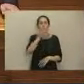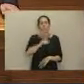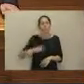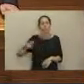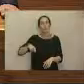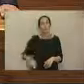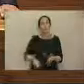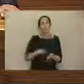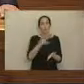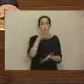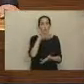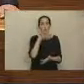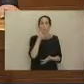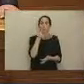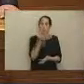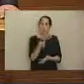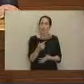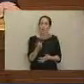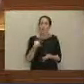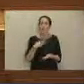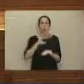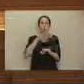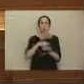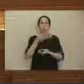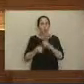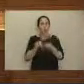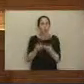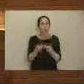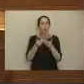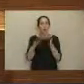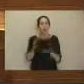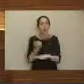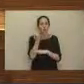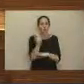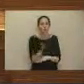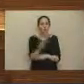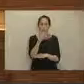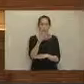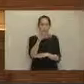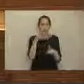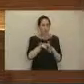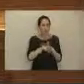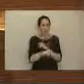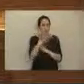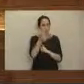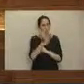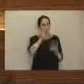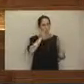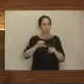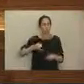apoyamos la apertura del centro de la corredoria, como no podía ser de otra manera, porque es verdad que hay escasez de recursos en el área de ingresos